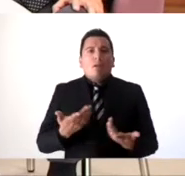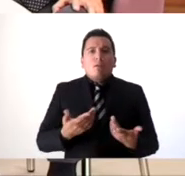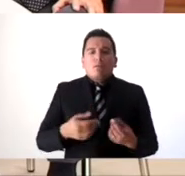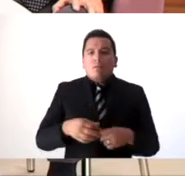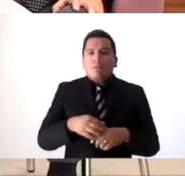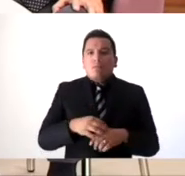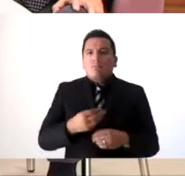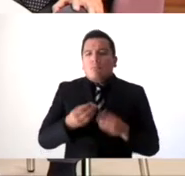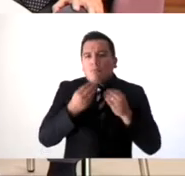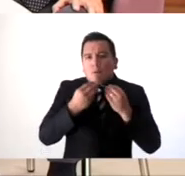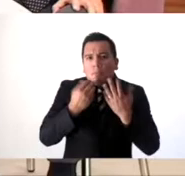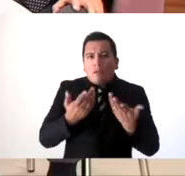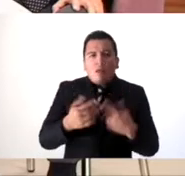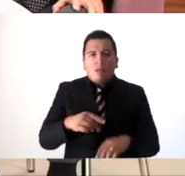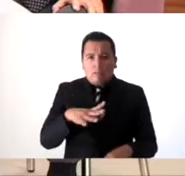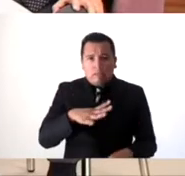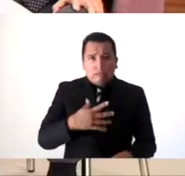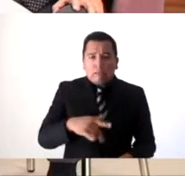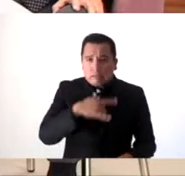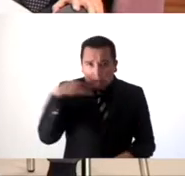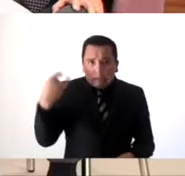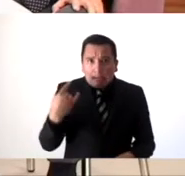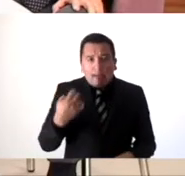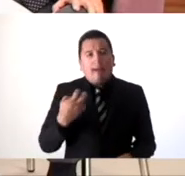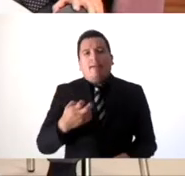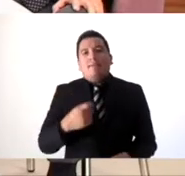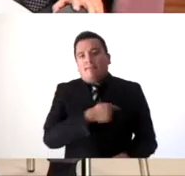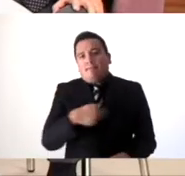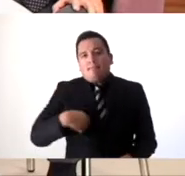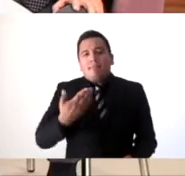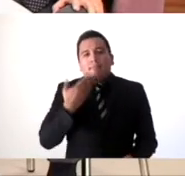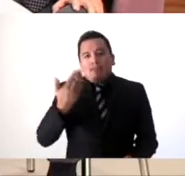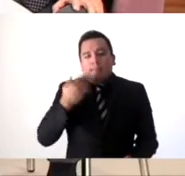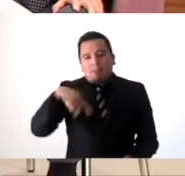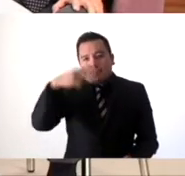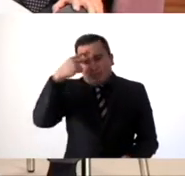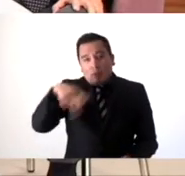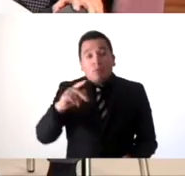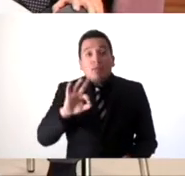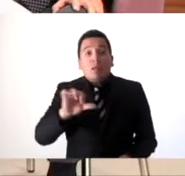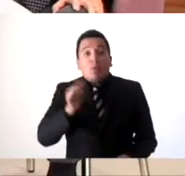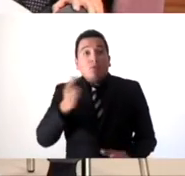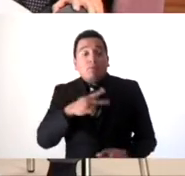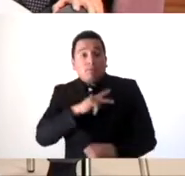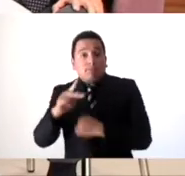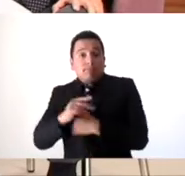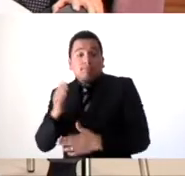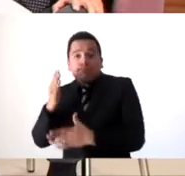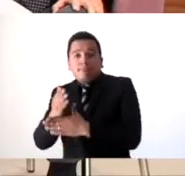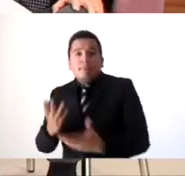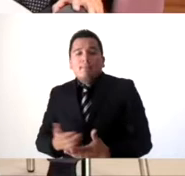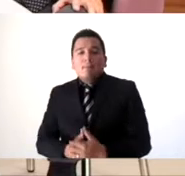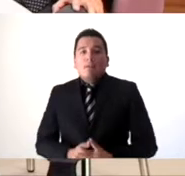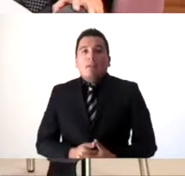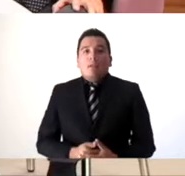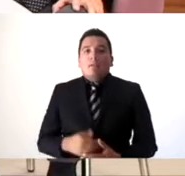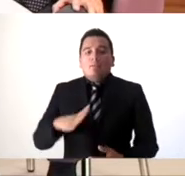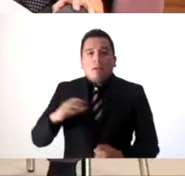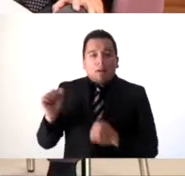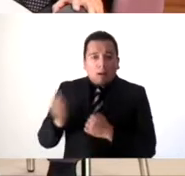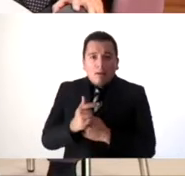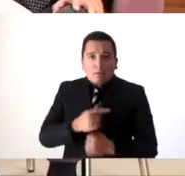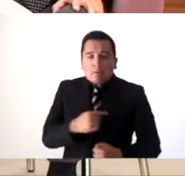alguna comida tiene picante, bueno, eso es muy nuestro como mexicanos, pero realmente si vamos a otro país, nos vamos a dar cuenta que